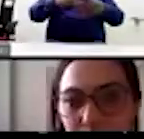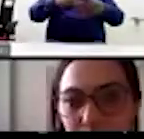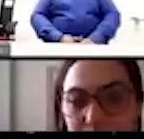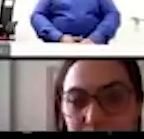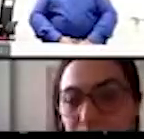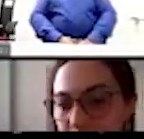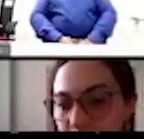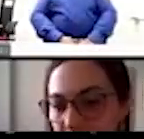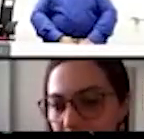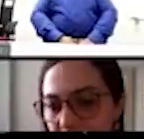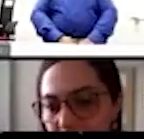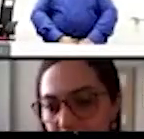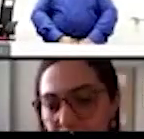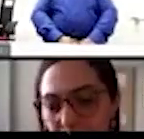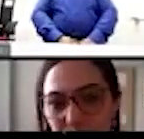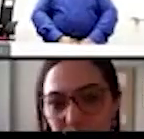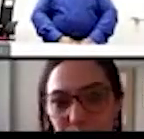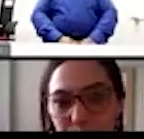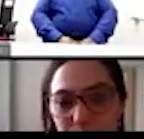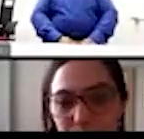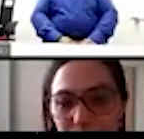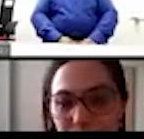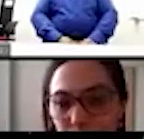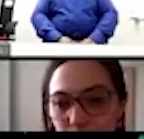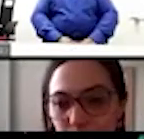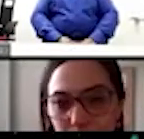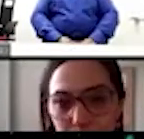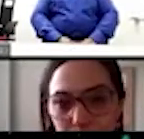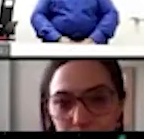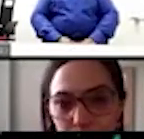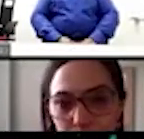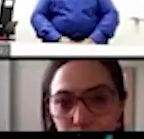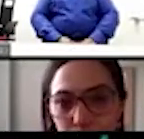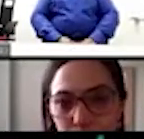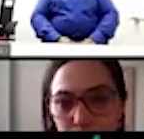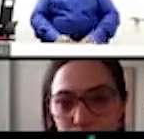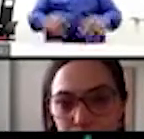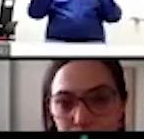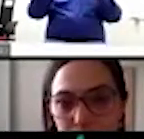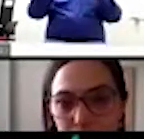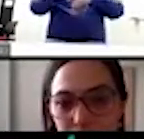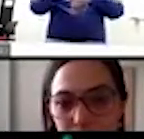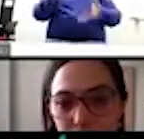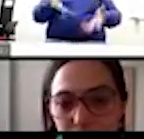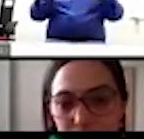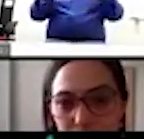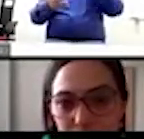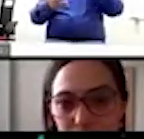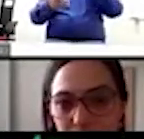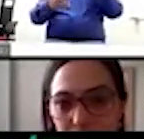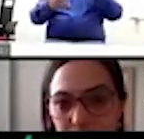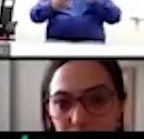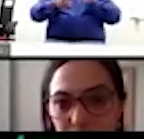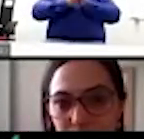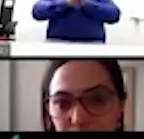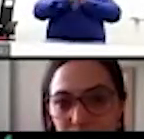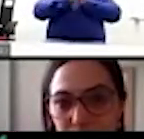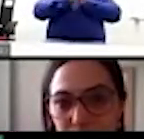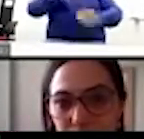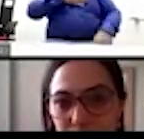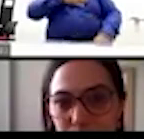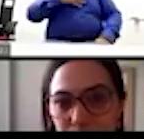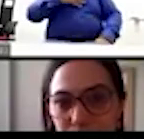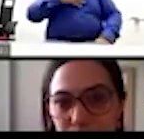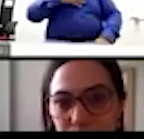Sí, Ángela, tenemos todavía unos minutos, 5 minutos. Claro, lo que pasa es que tal y como está mi pantalla, no me permite.